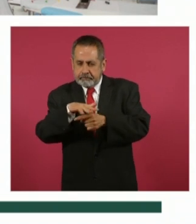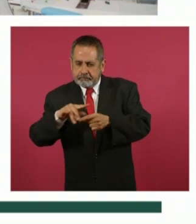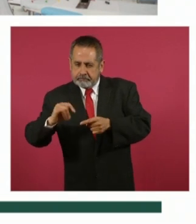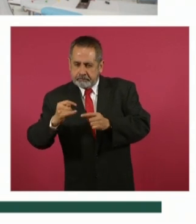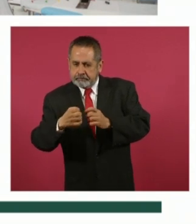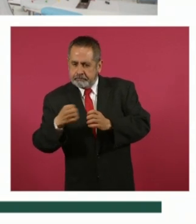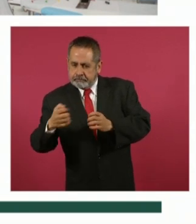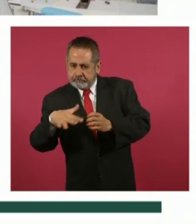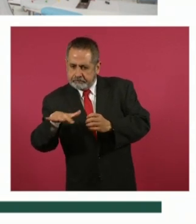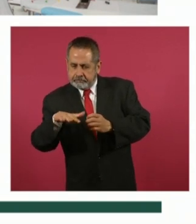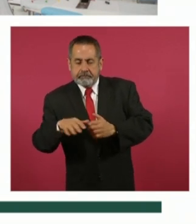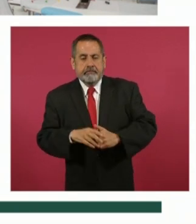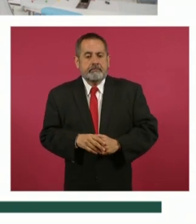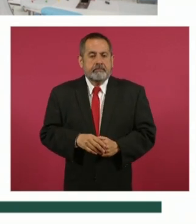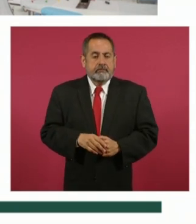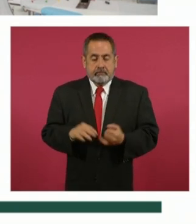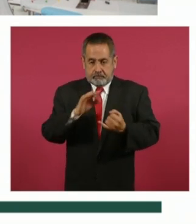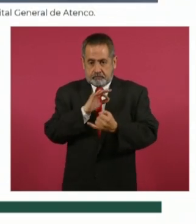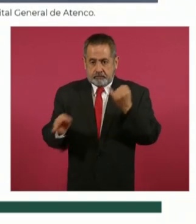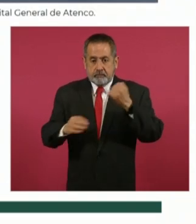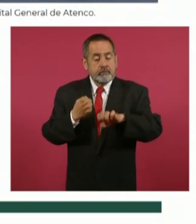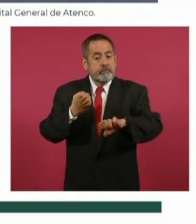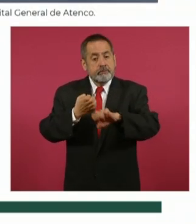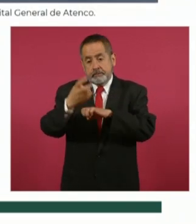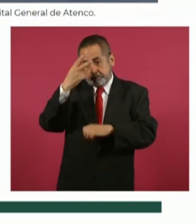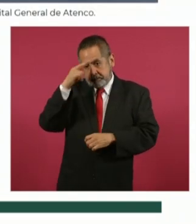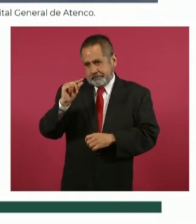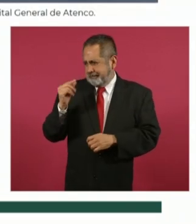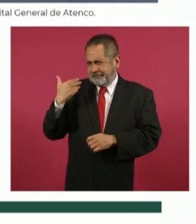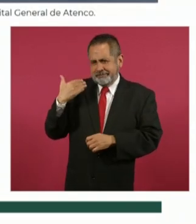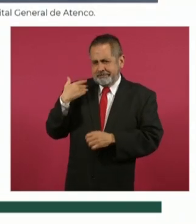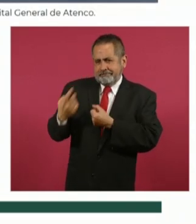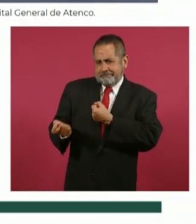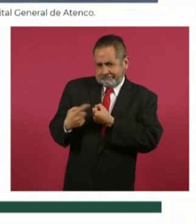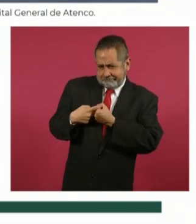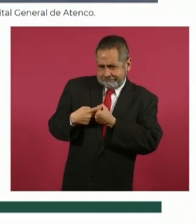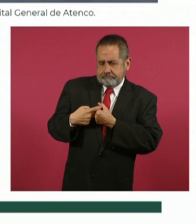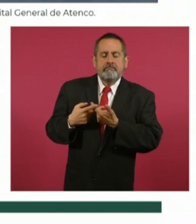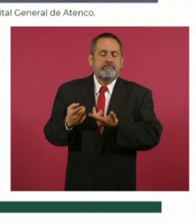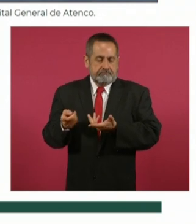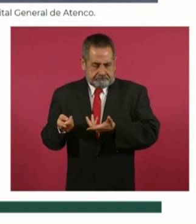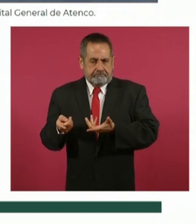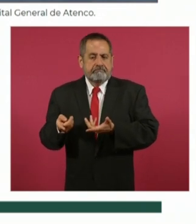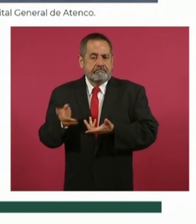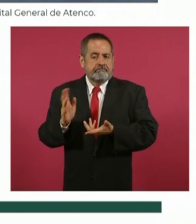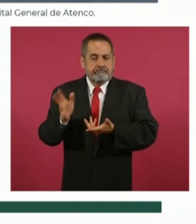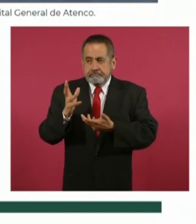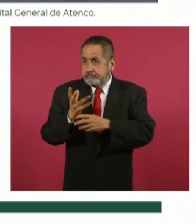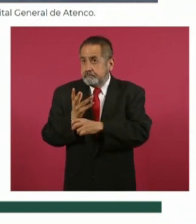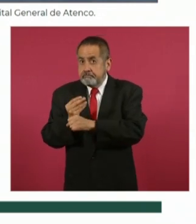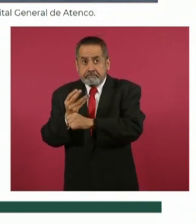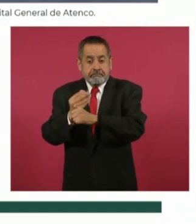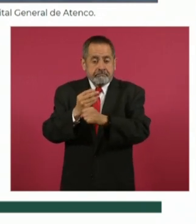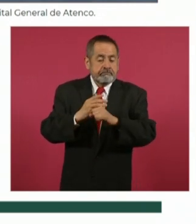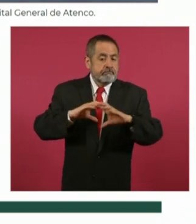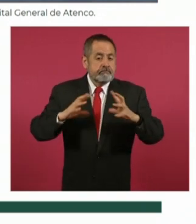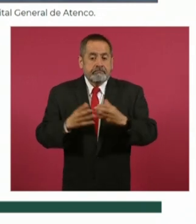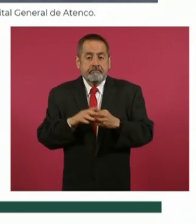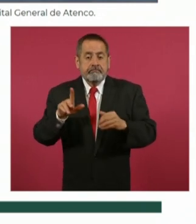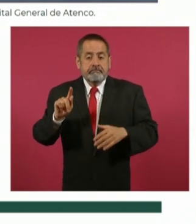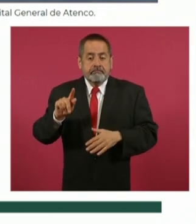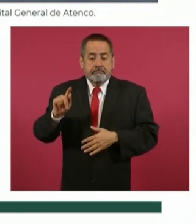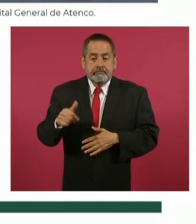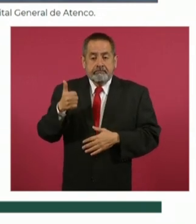Tijuana. Y finalmente, el Estado de México, que fue el más reciente en incorporarse en bienestar, se están rehabilitando 76 hospitales